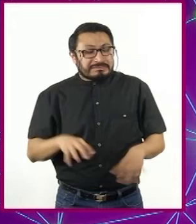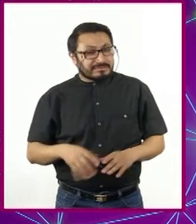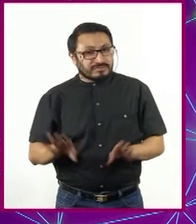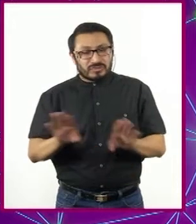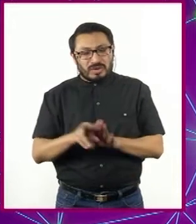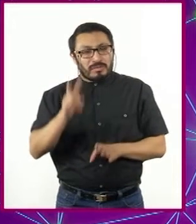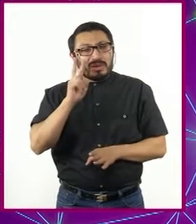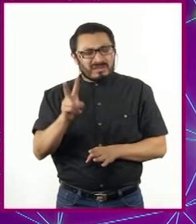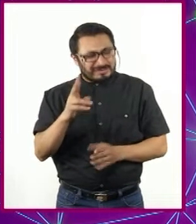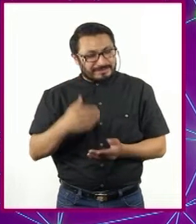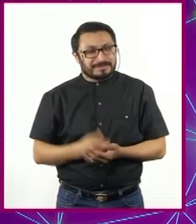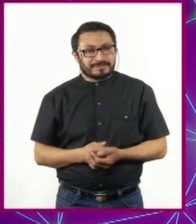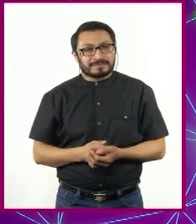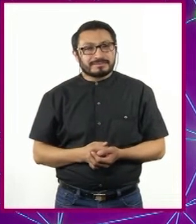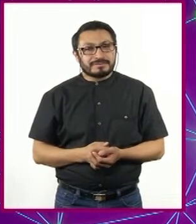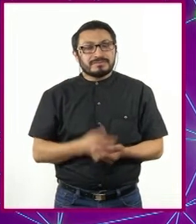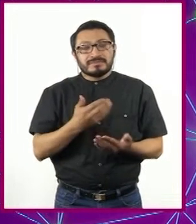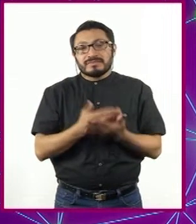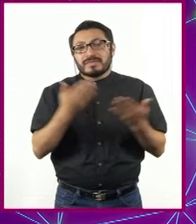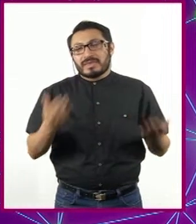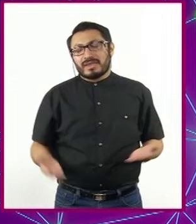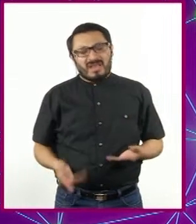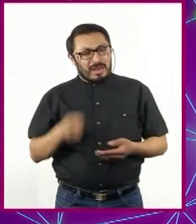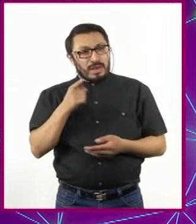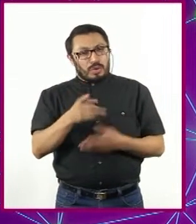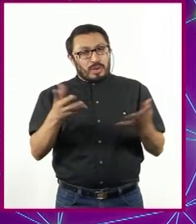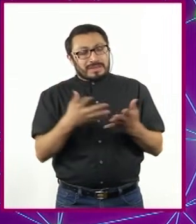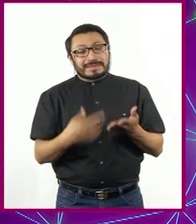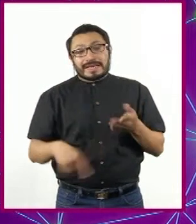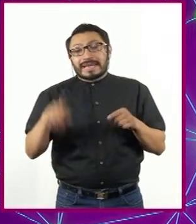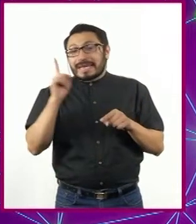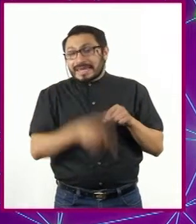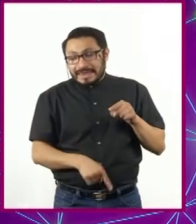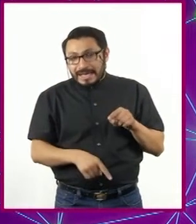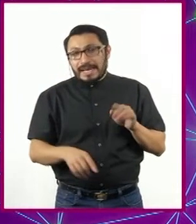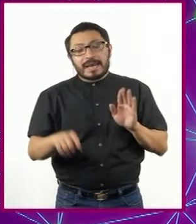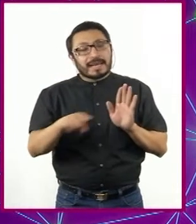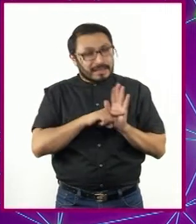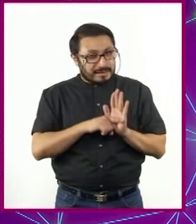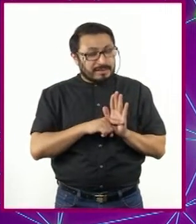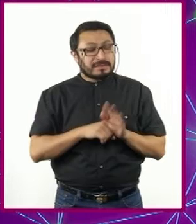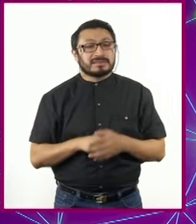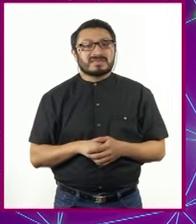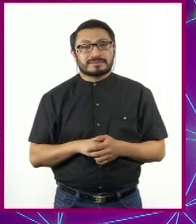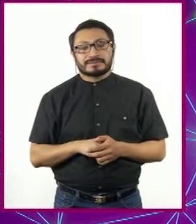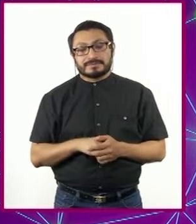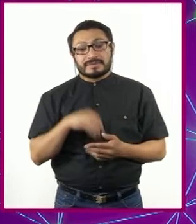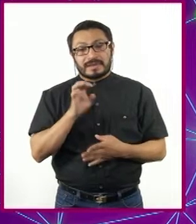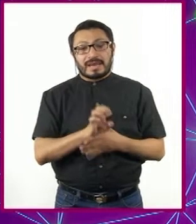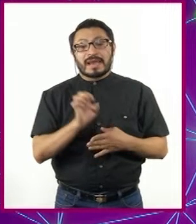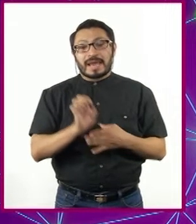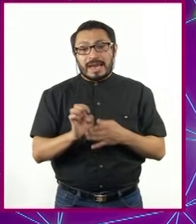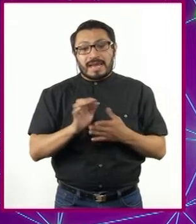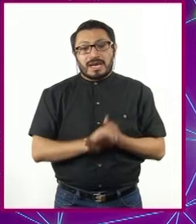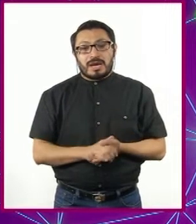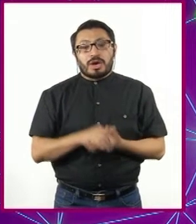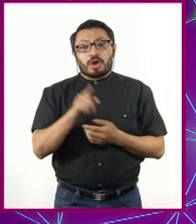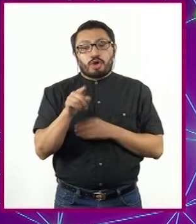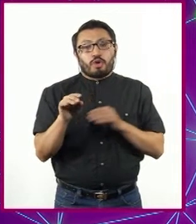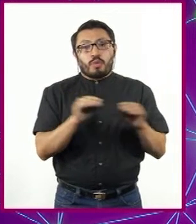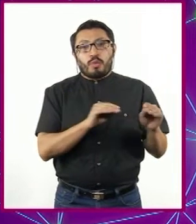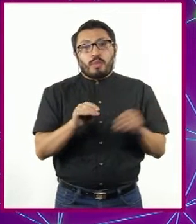en la adición. Y ahora lo que hacemos es restar o descontar una deuda. Entonces, al